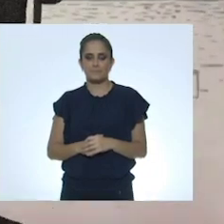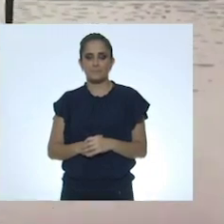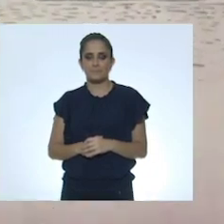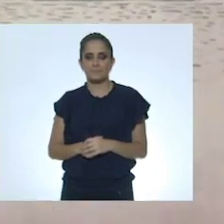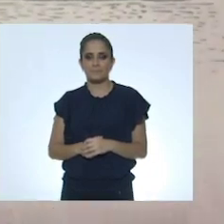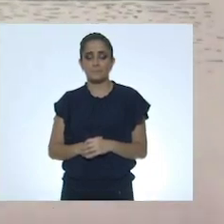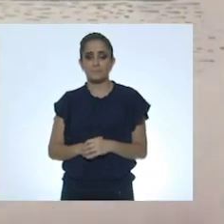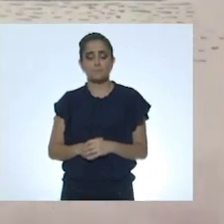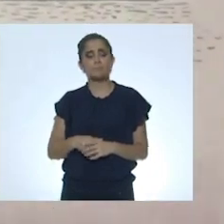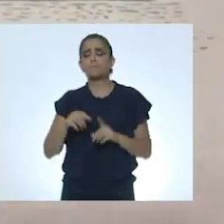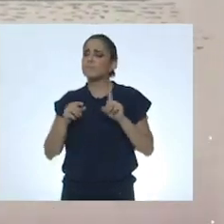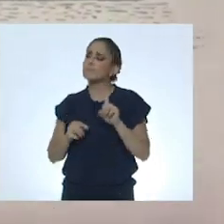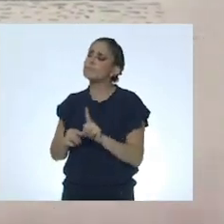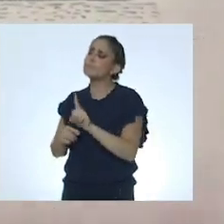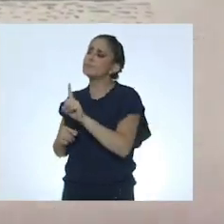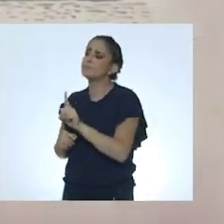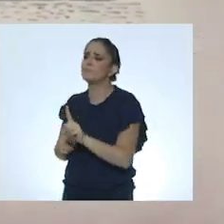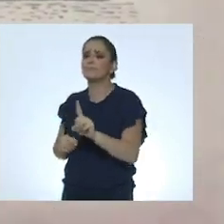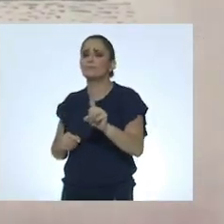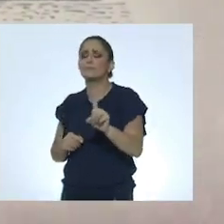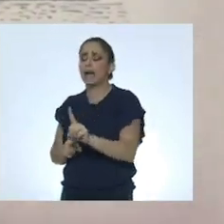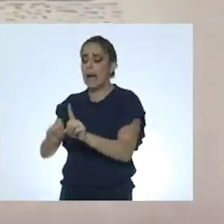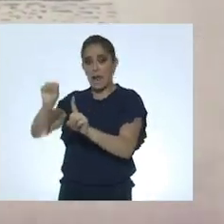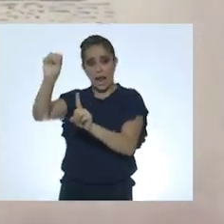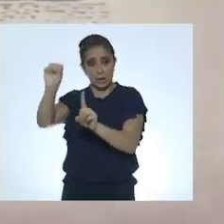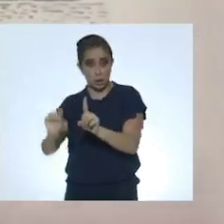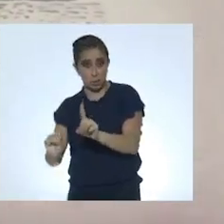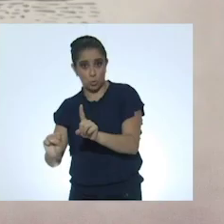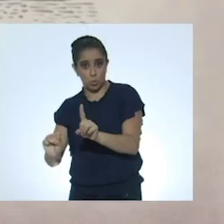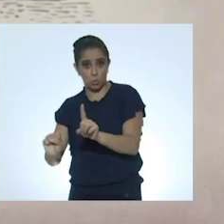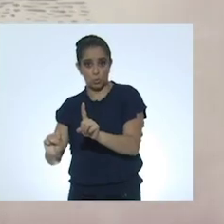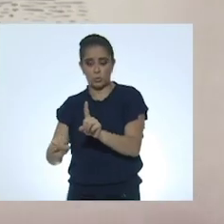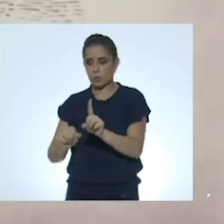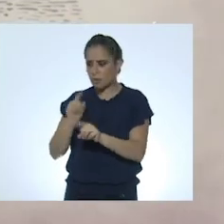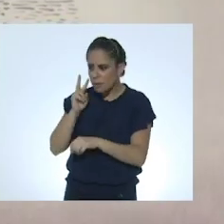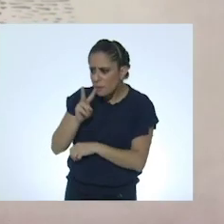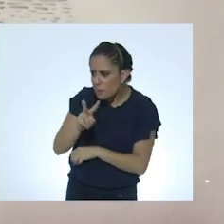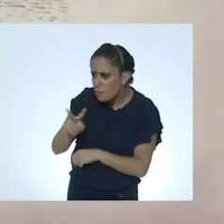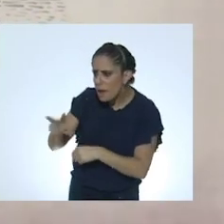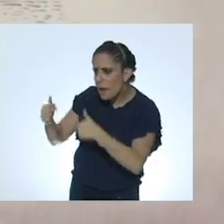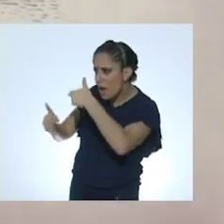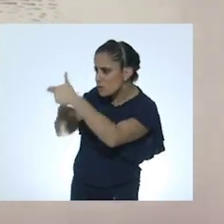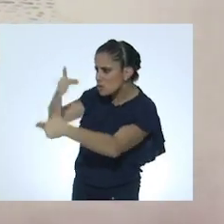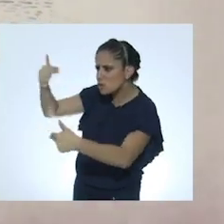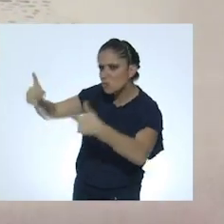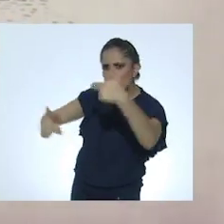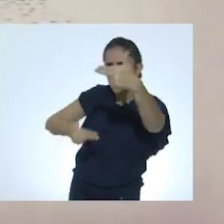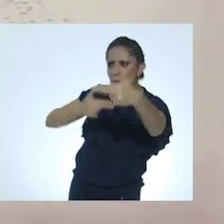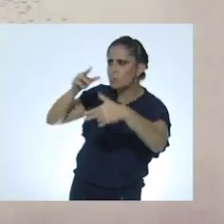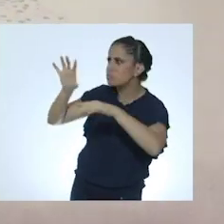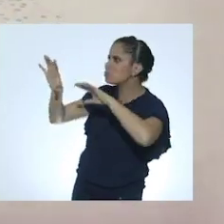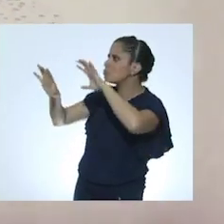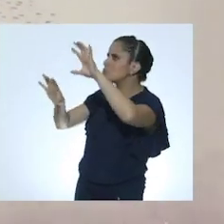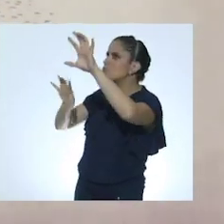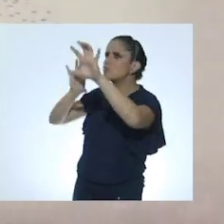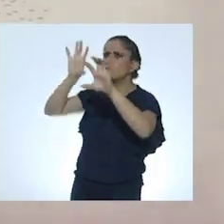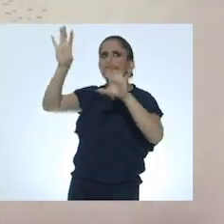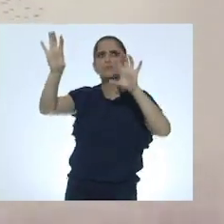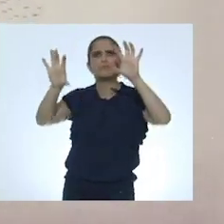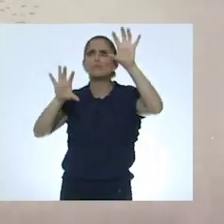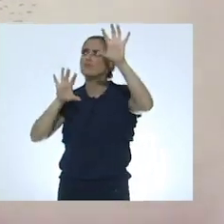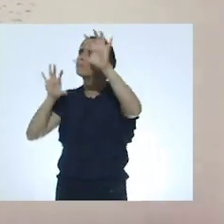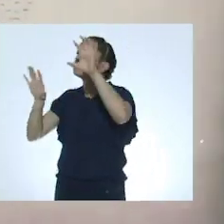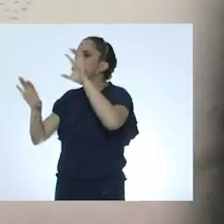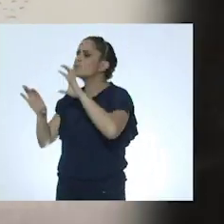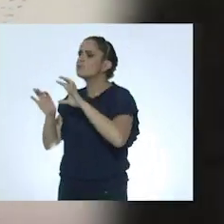Rayenda veneza geteke. Villa vera da gulisa agirazake. Vita aguve